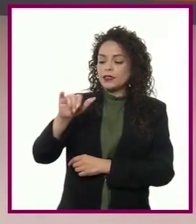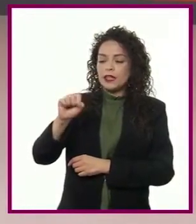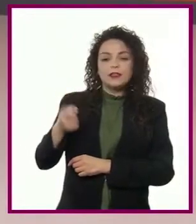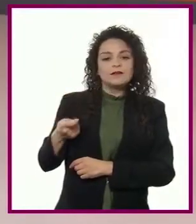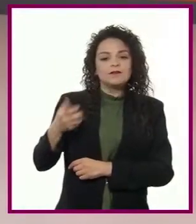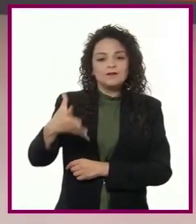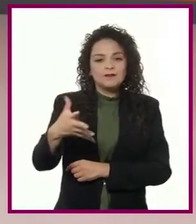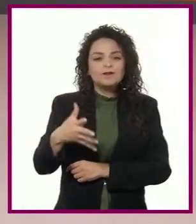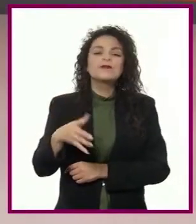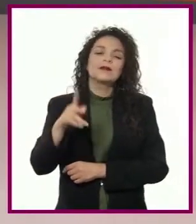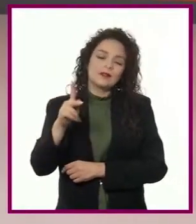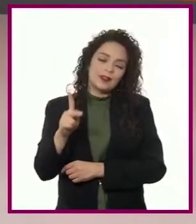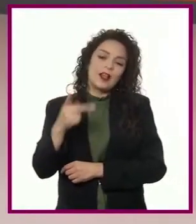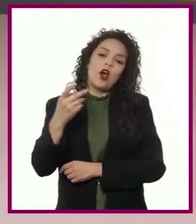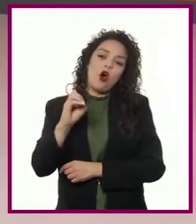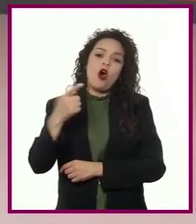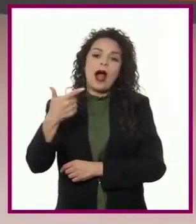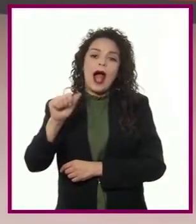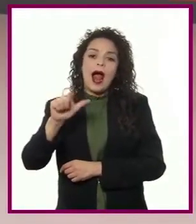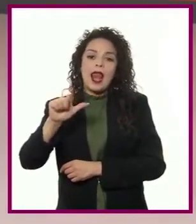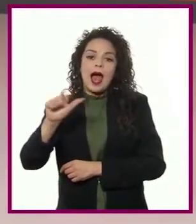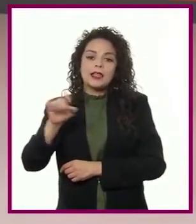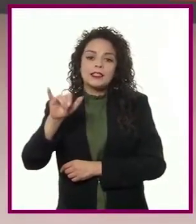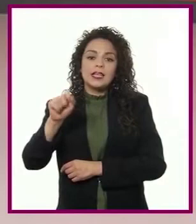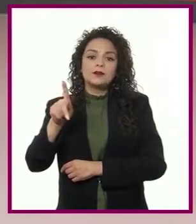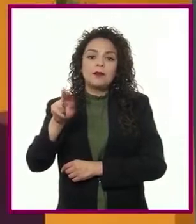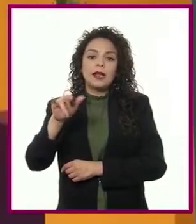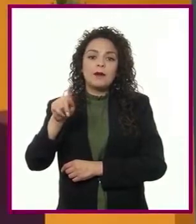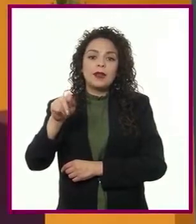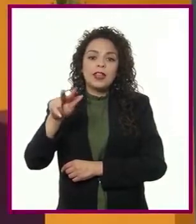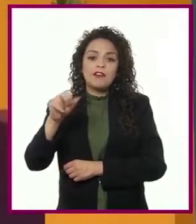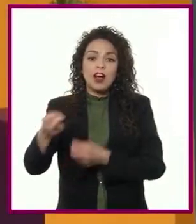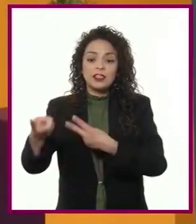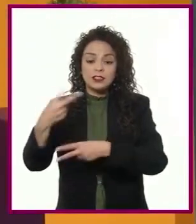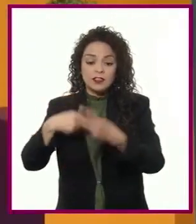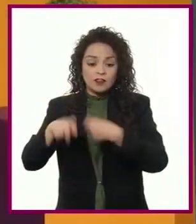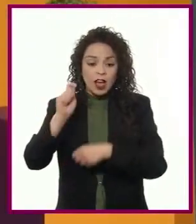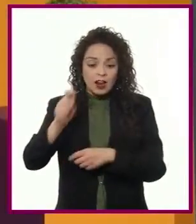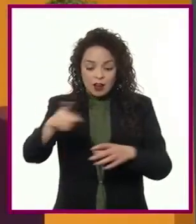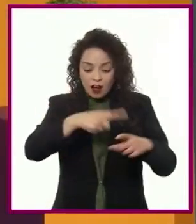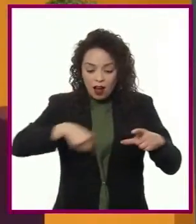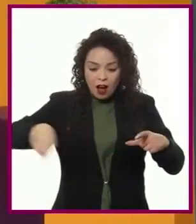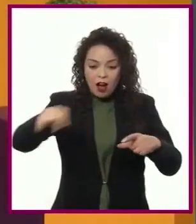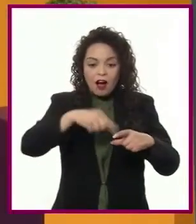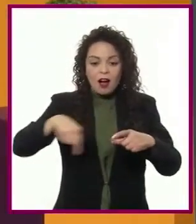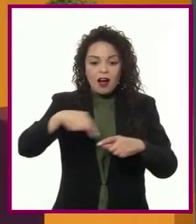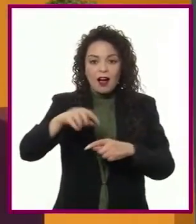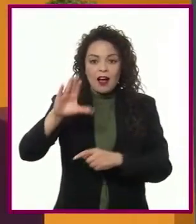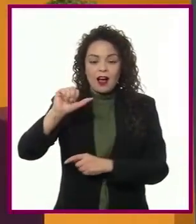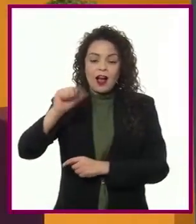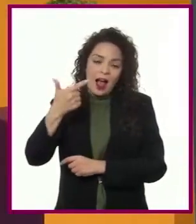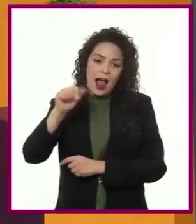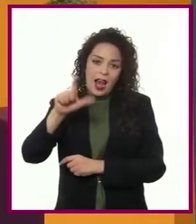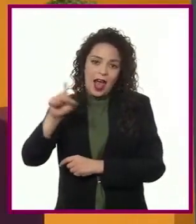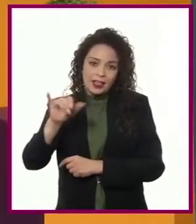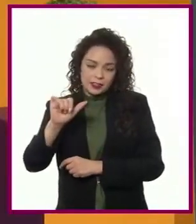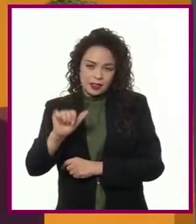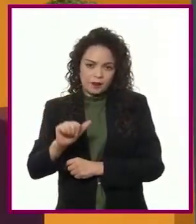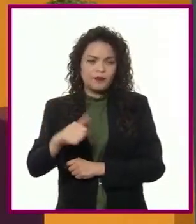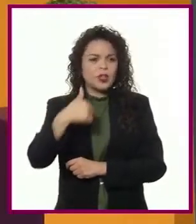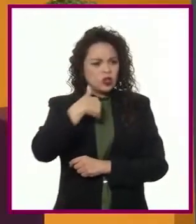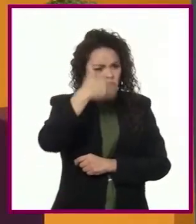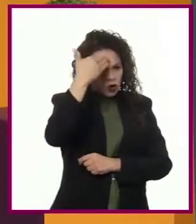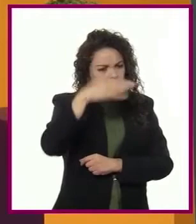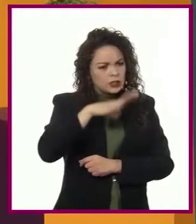primitivas, formaran galaxias. Tengo entendido que existe una clasificación de las galaxias, ya que en el universo